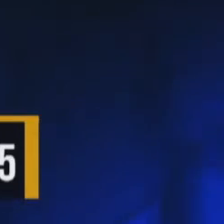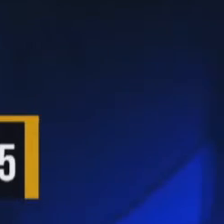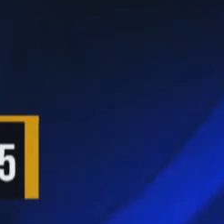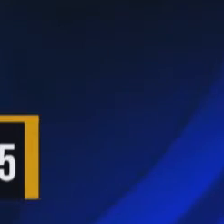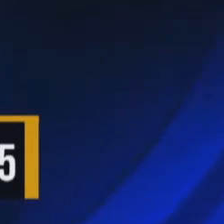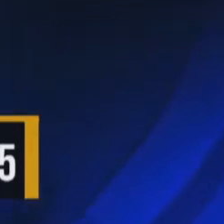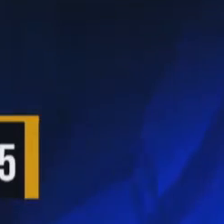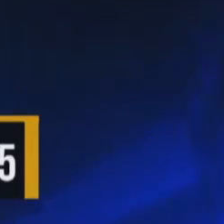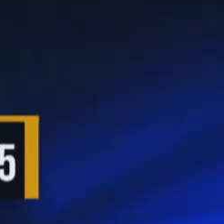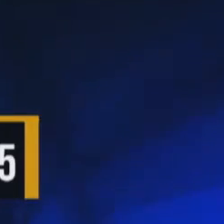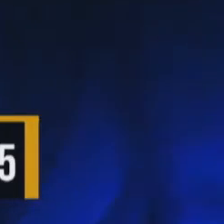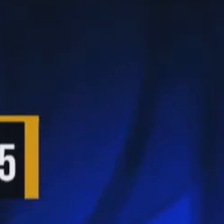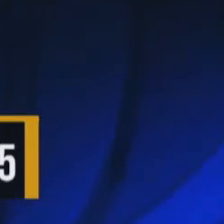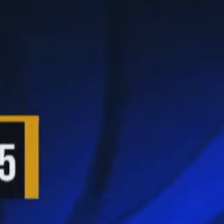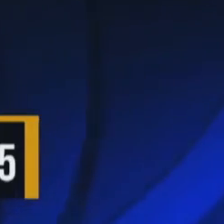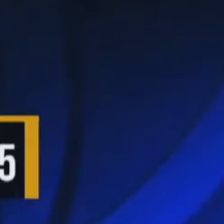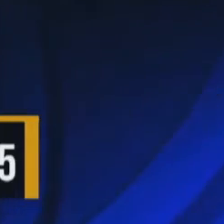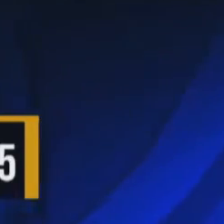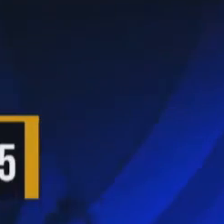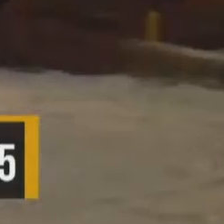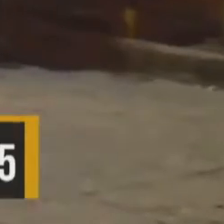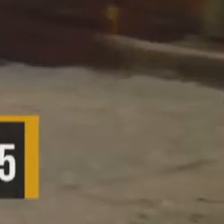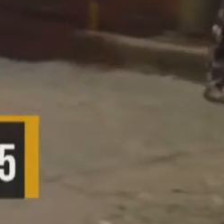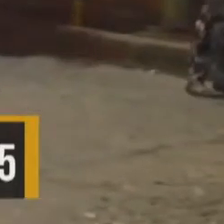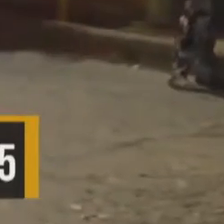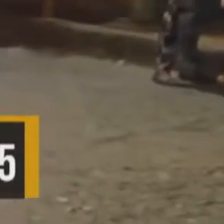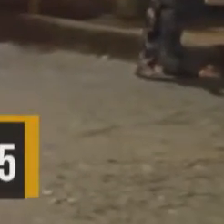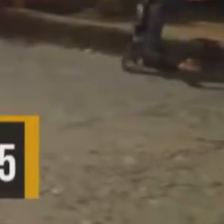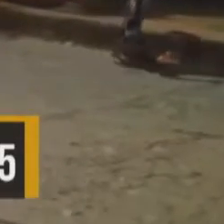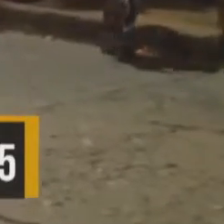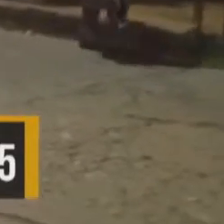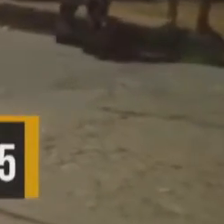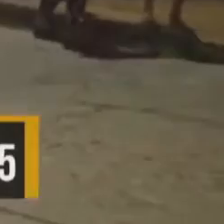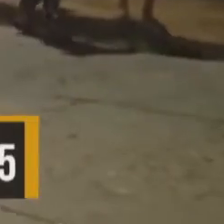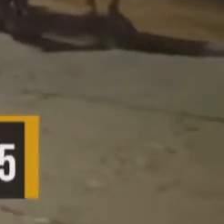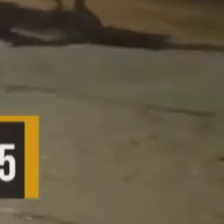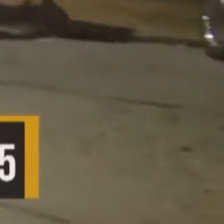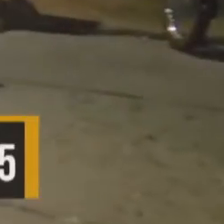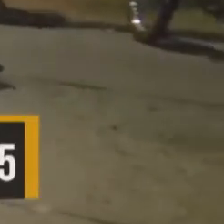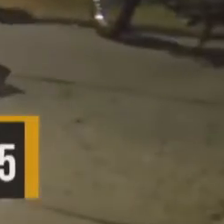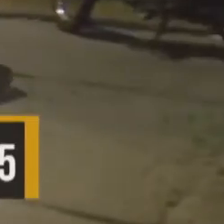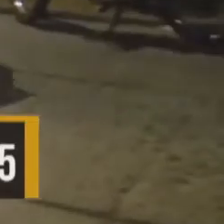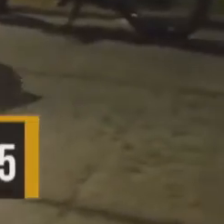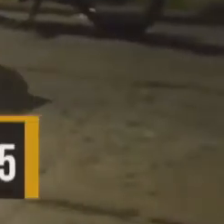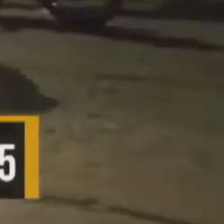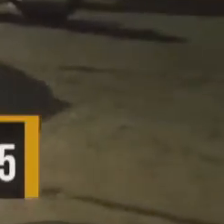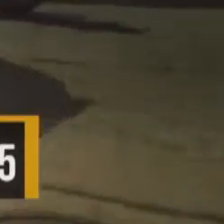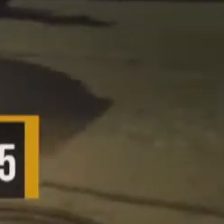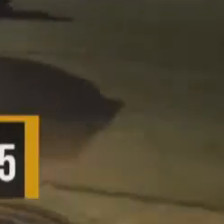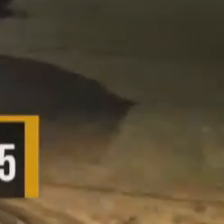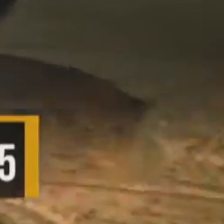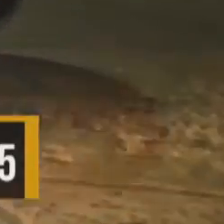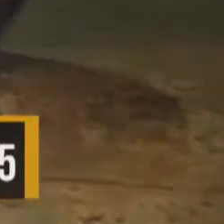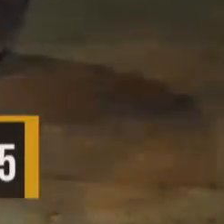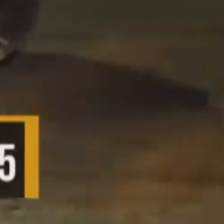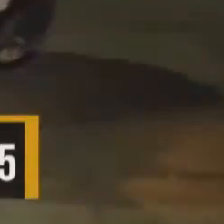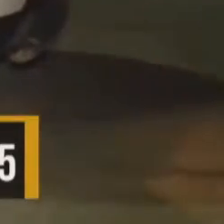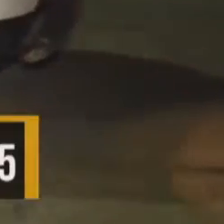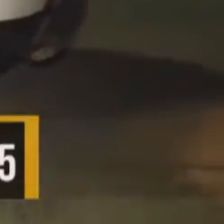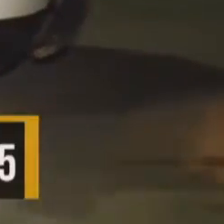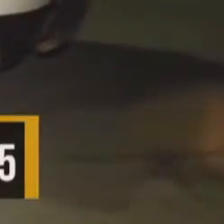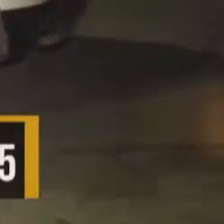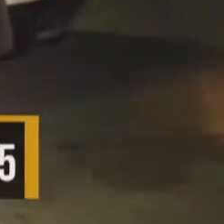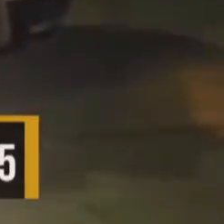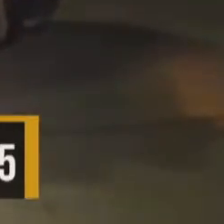el sicario de la banda delincuencial Los del Barranca y encargado del tráfico de estupefacientes en el barrio 22 de Marzo, ubicado en la comuna 3